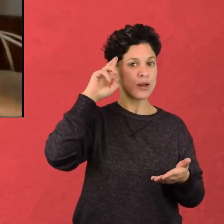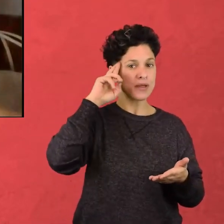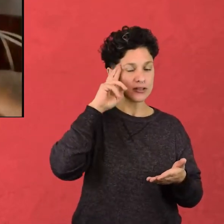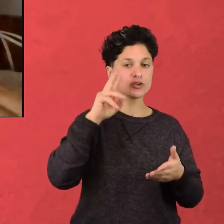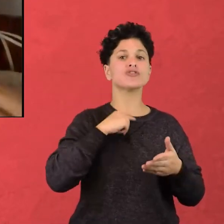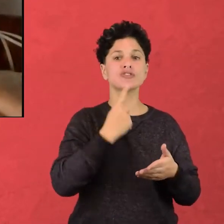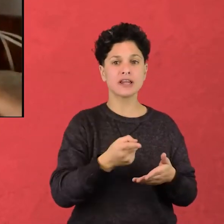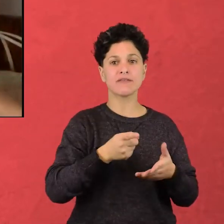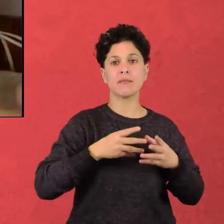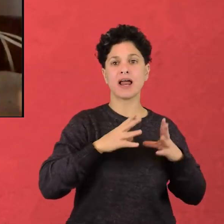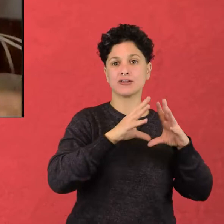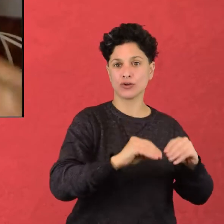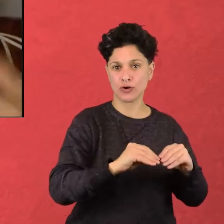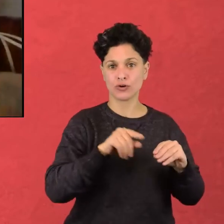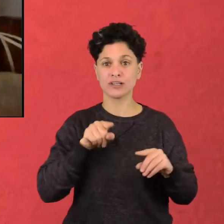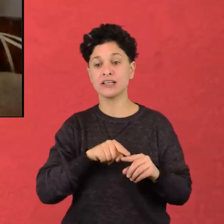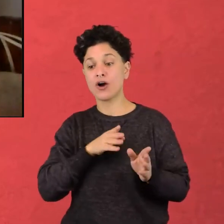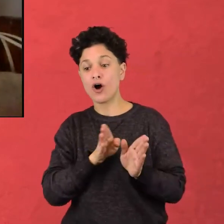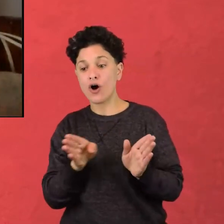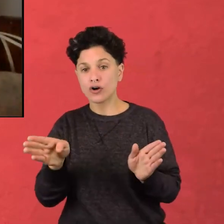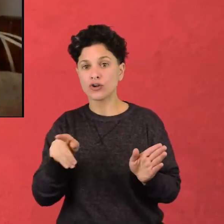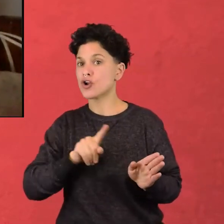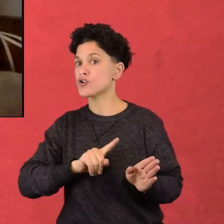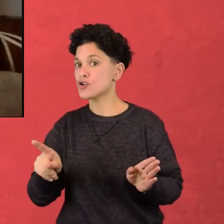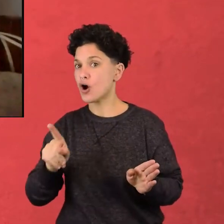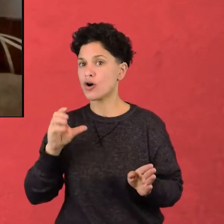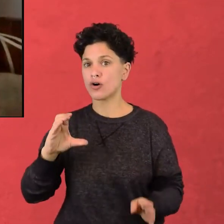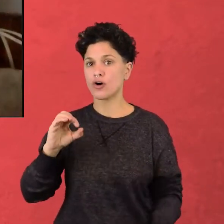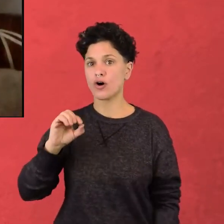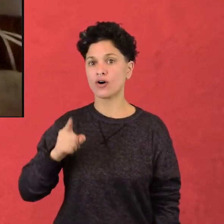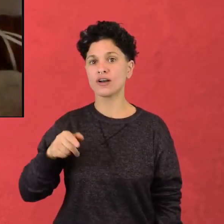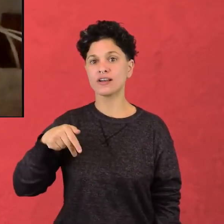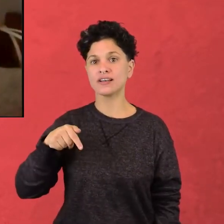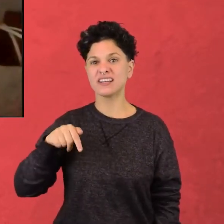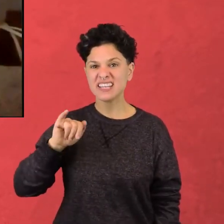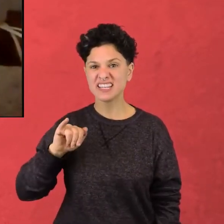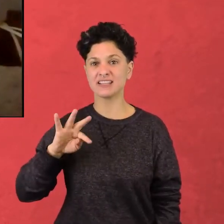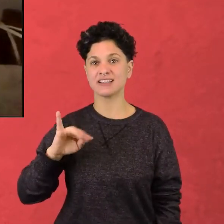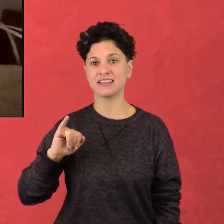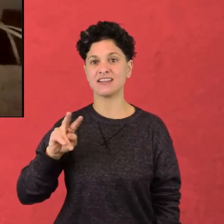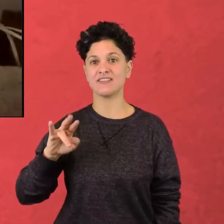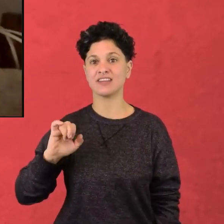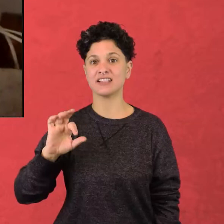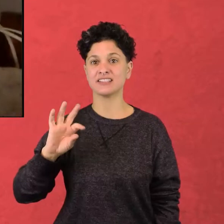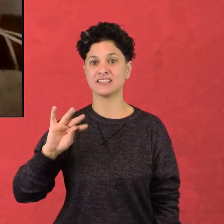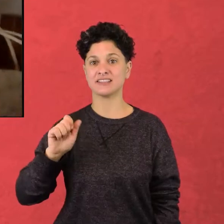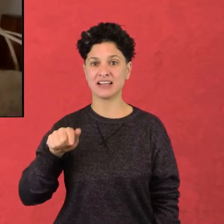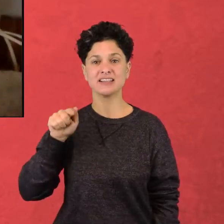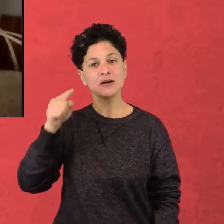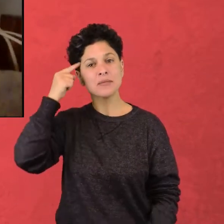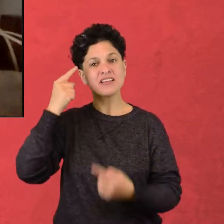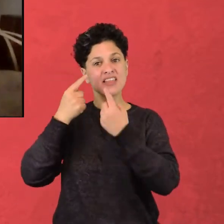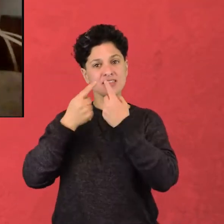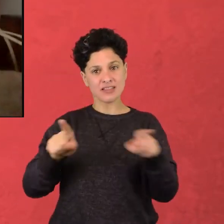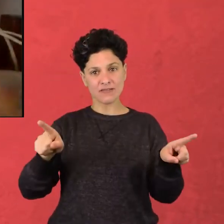y autores no cognitivistas. El próximo filósofo que vamos a ver es David Hume y él es no cognitivista. En